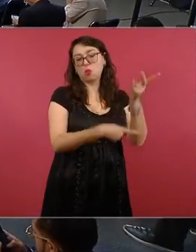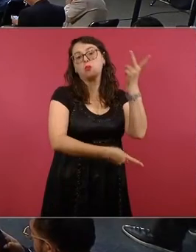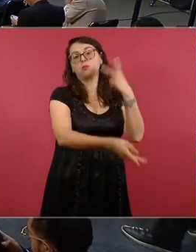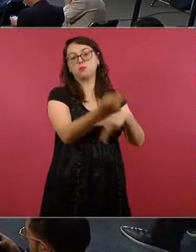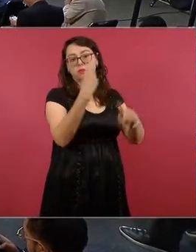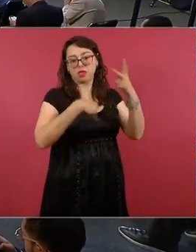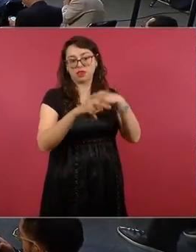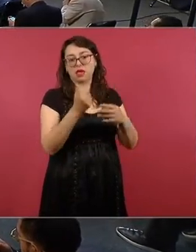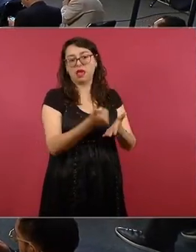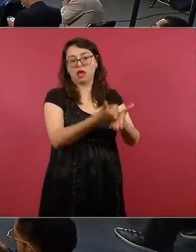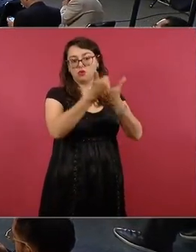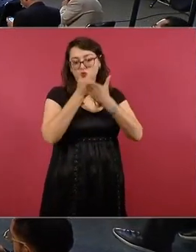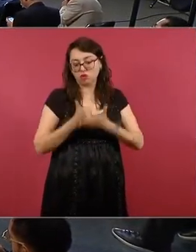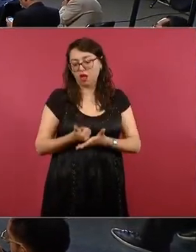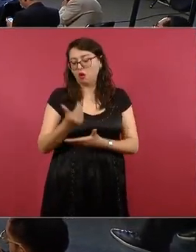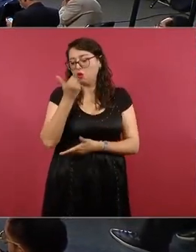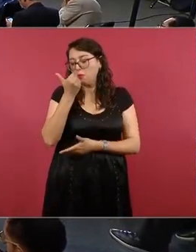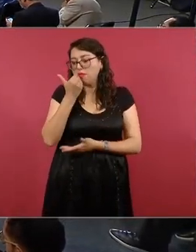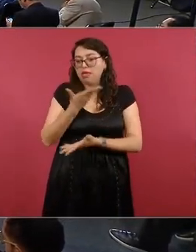pusieron cocinas